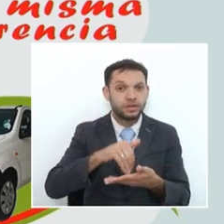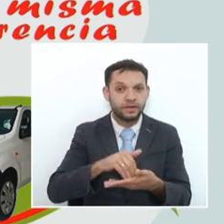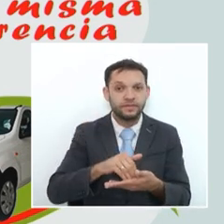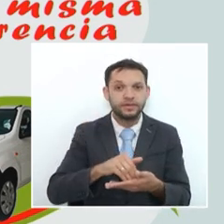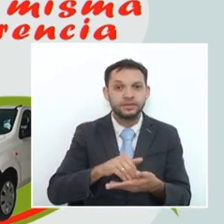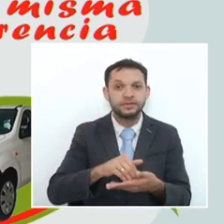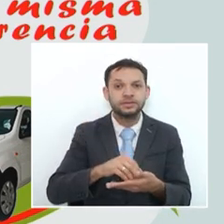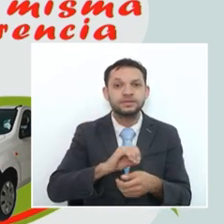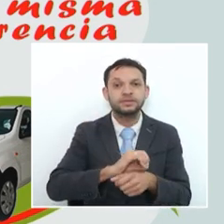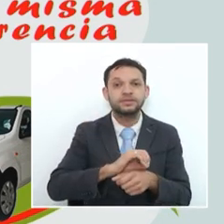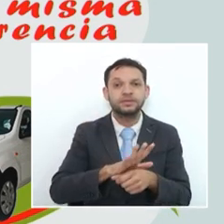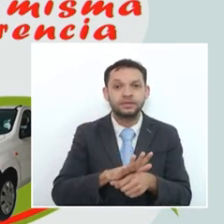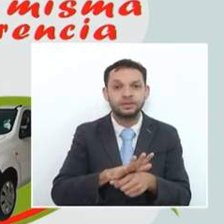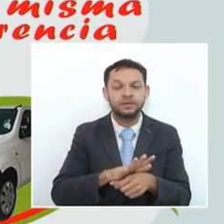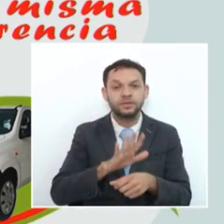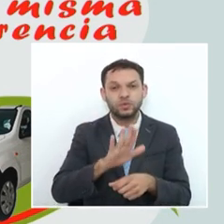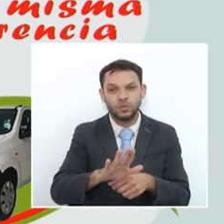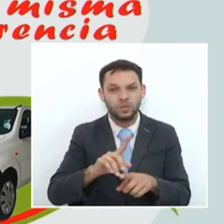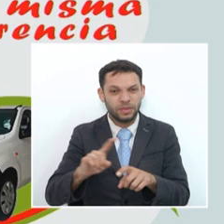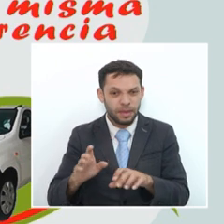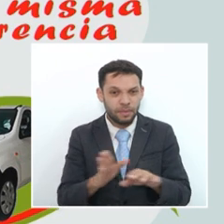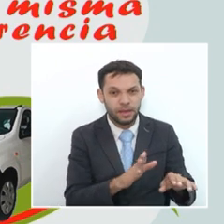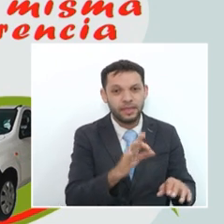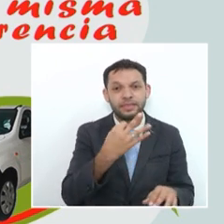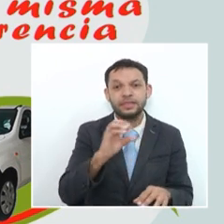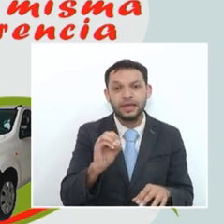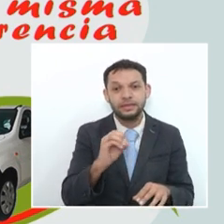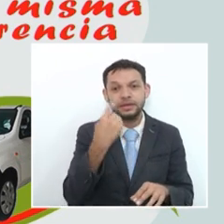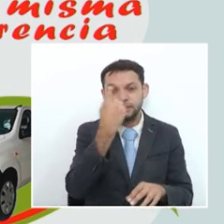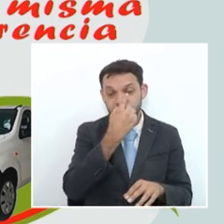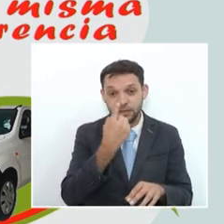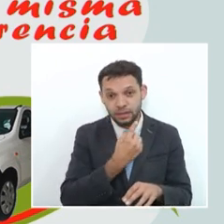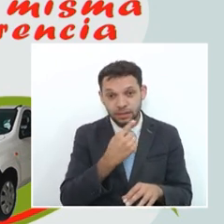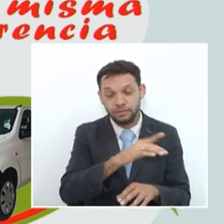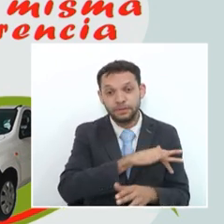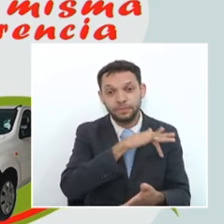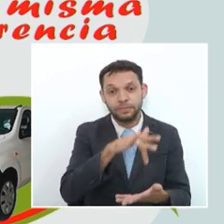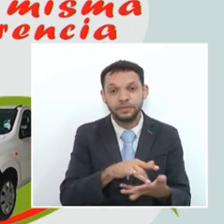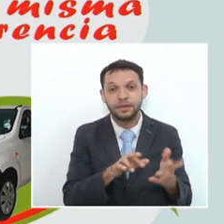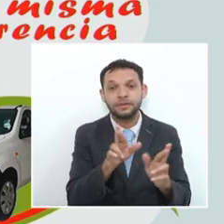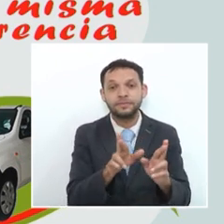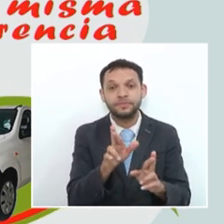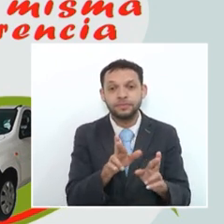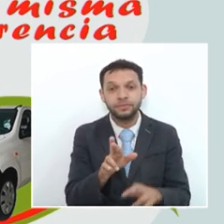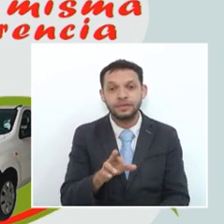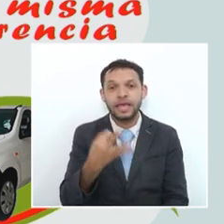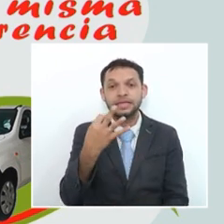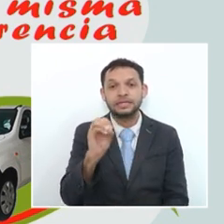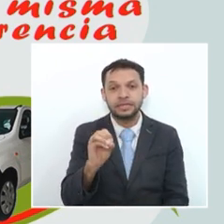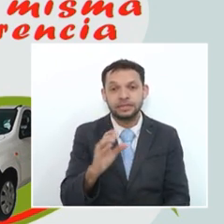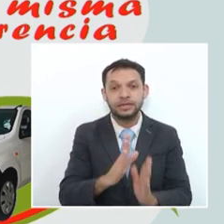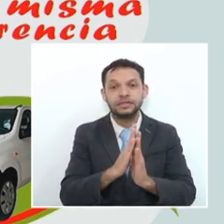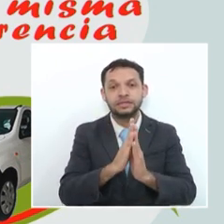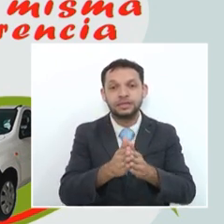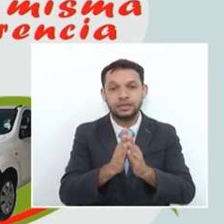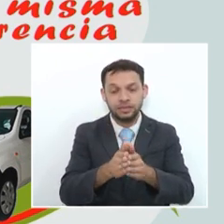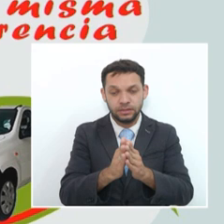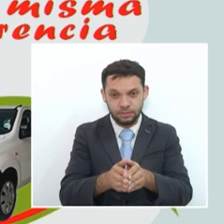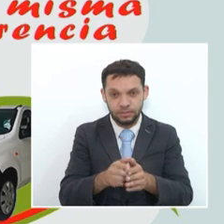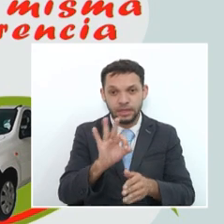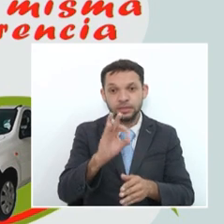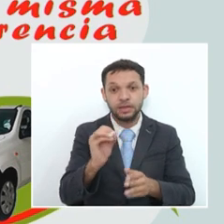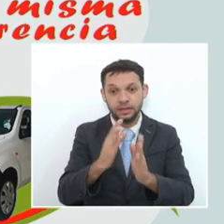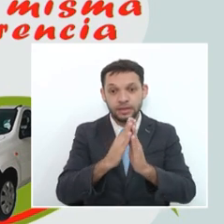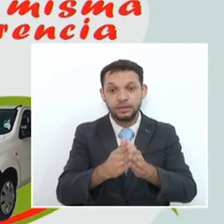este miércoles 30 de septiembre y el carro se rifará el 30 de diciembre. Pero mucha atención a lo